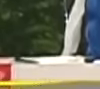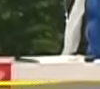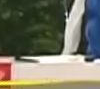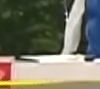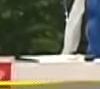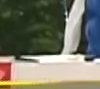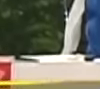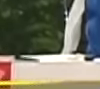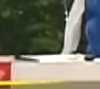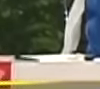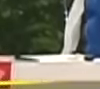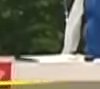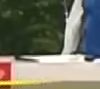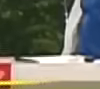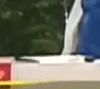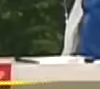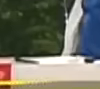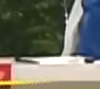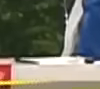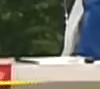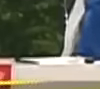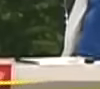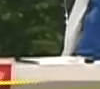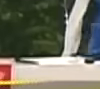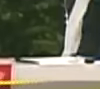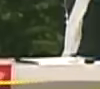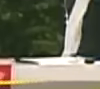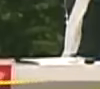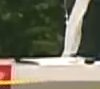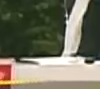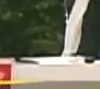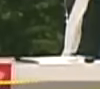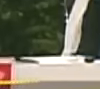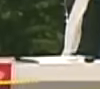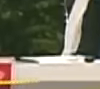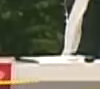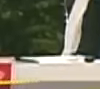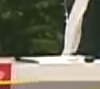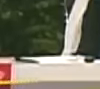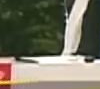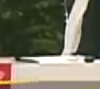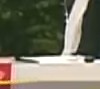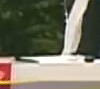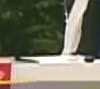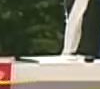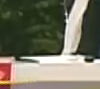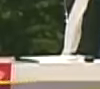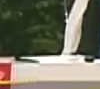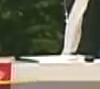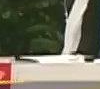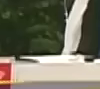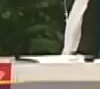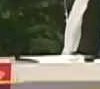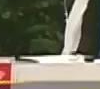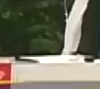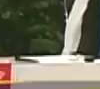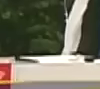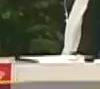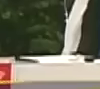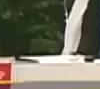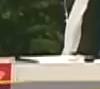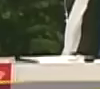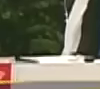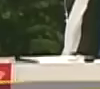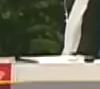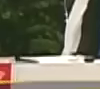noble pueblo hondureño, del primer gobierno de la resistencia popular, de parte de nuestra primera presidenta en